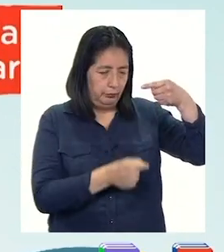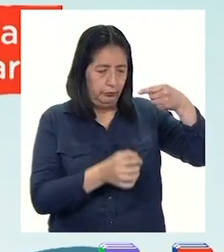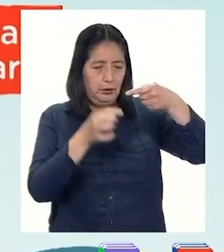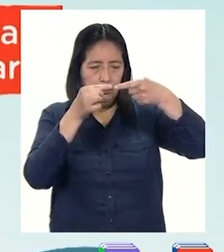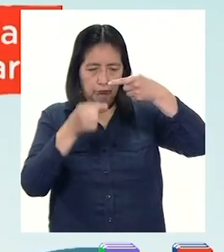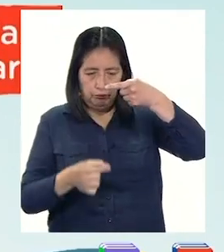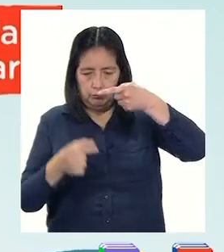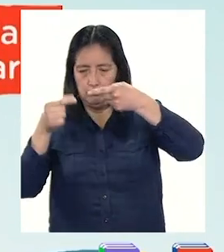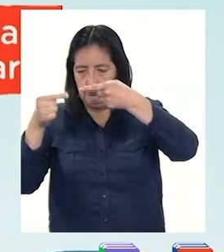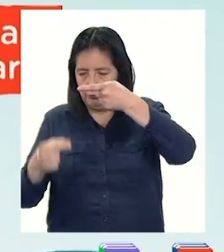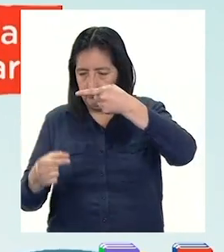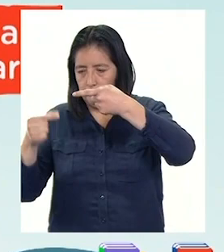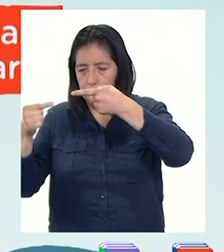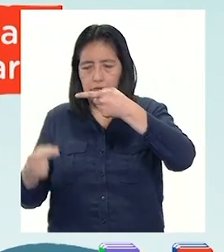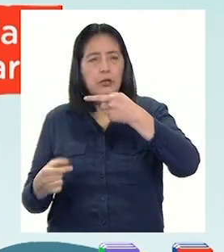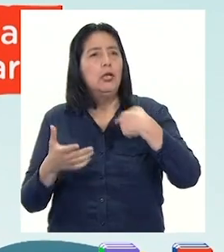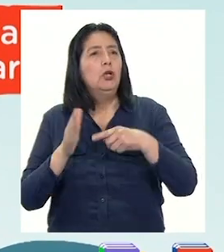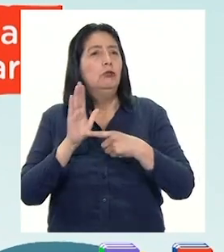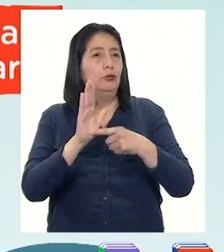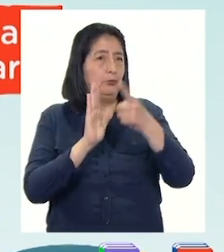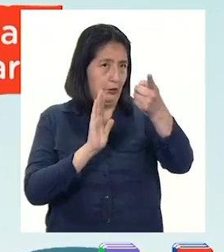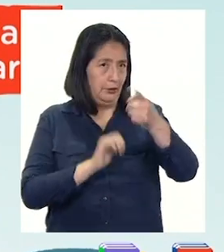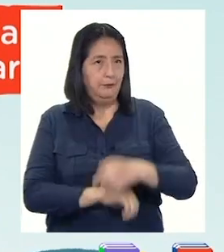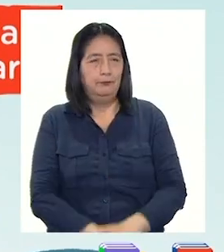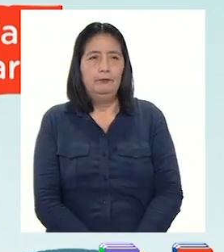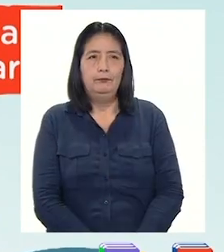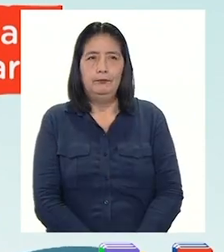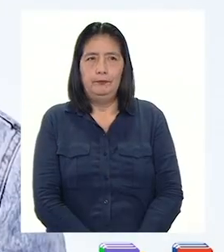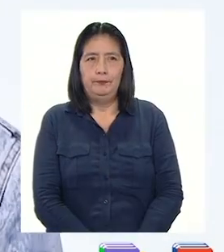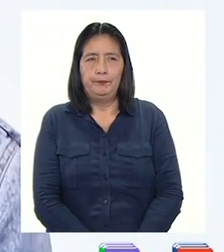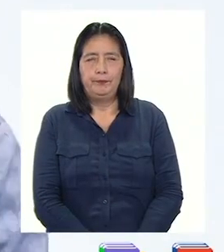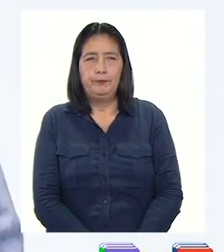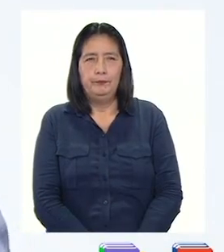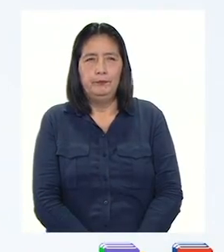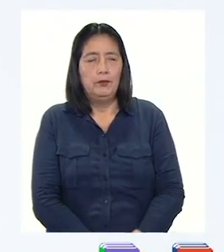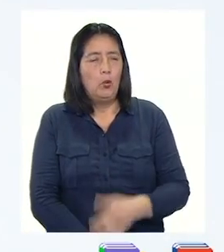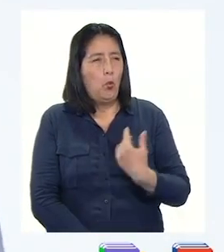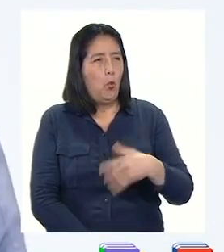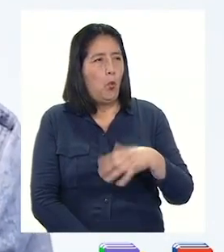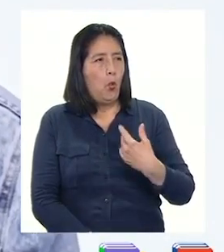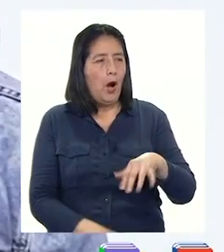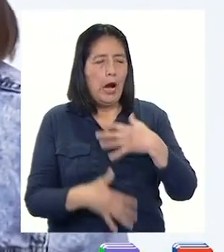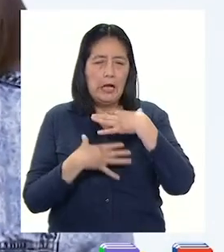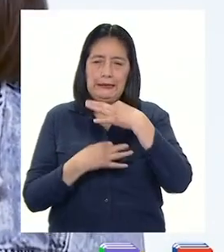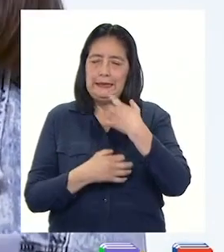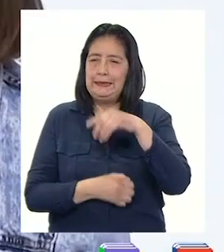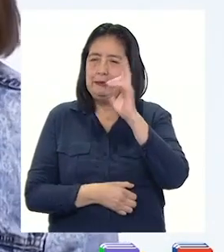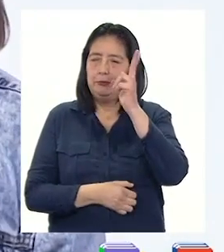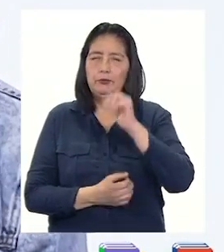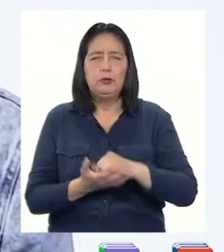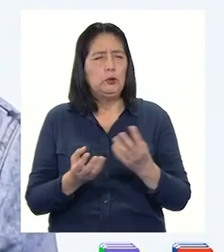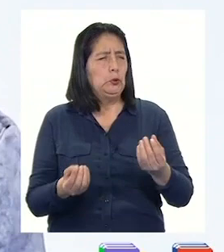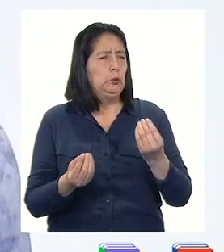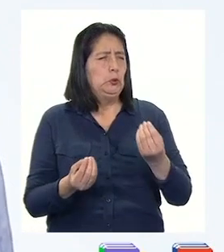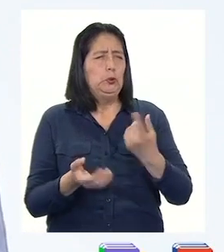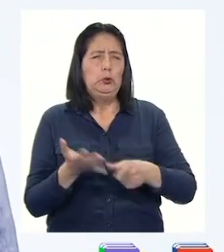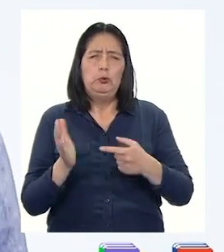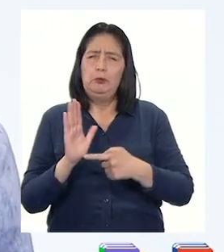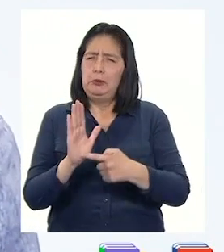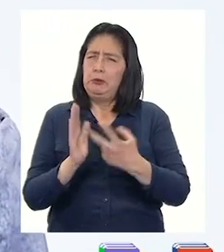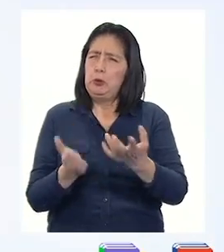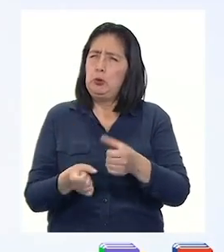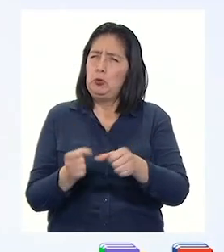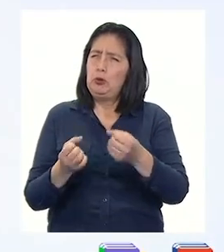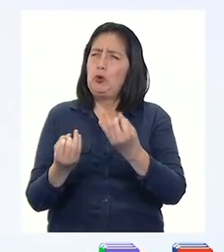o colgantes, como se muestra en el gráfico. ¡Qué interesante, profesor! ¿Y cómo hacían para representar